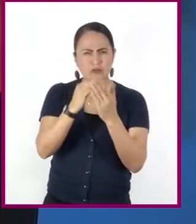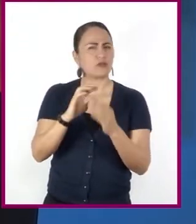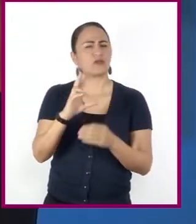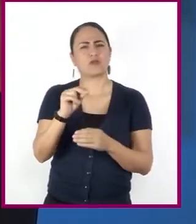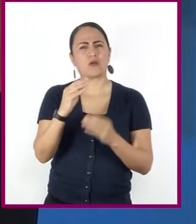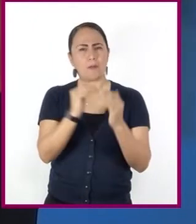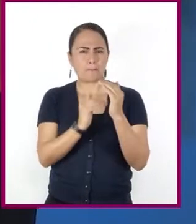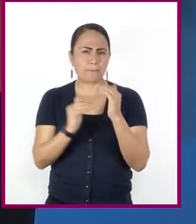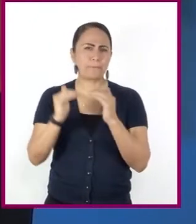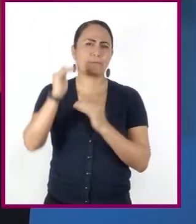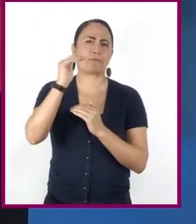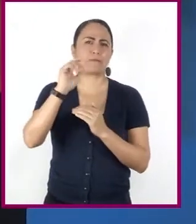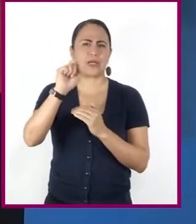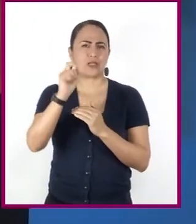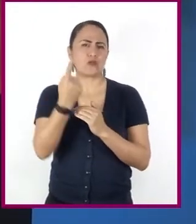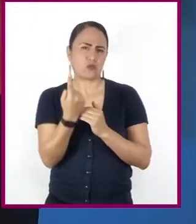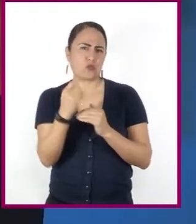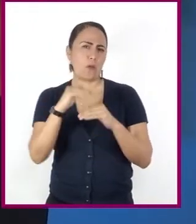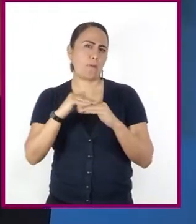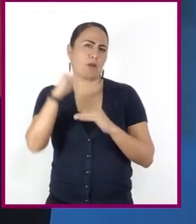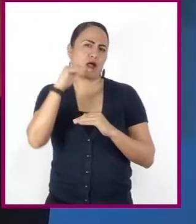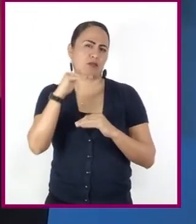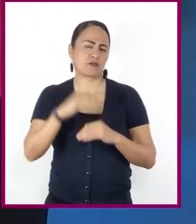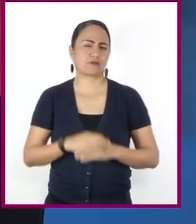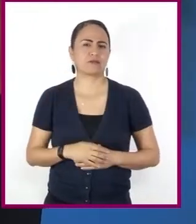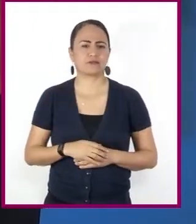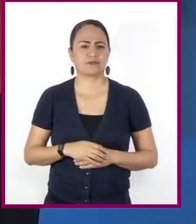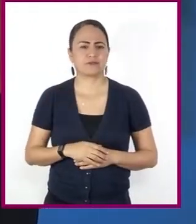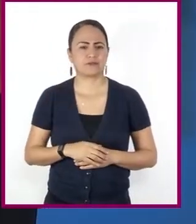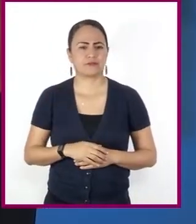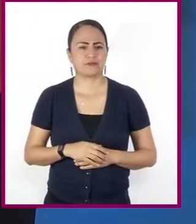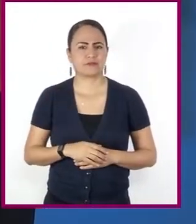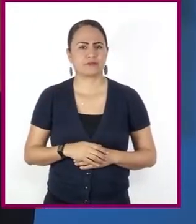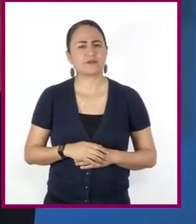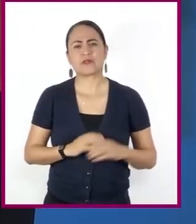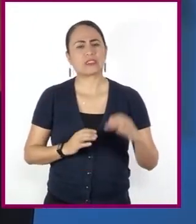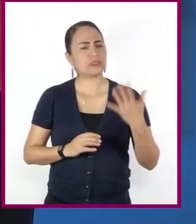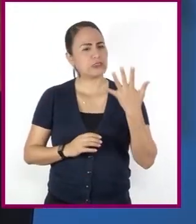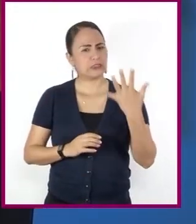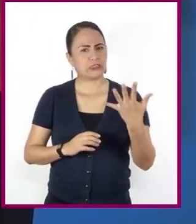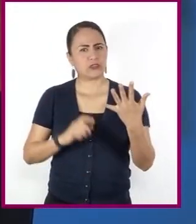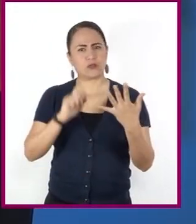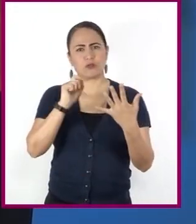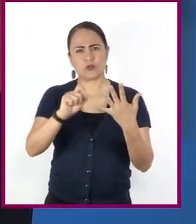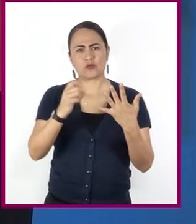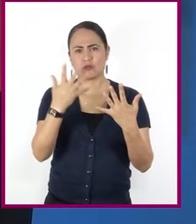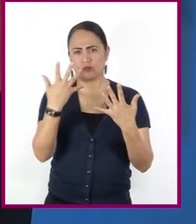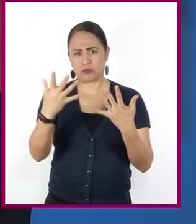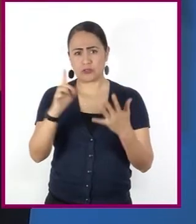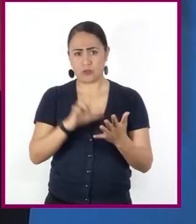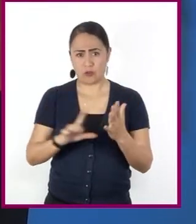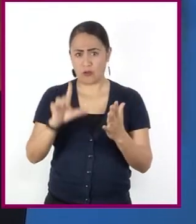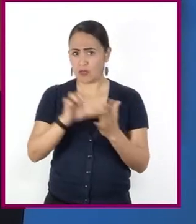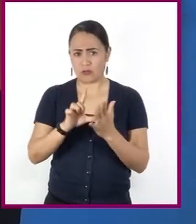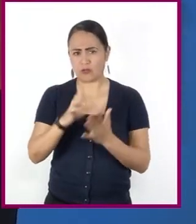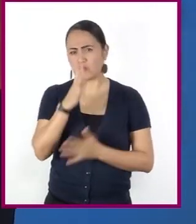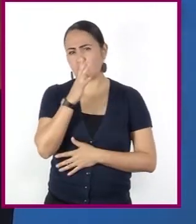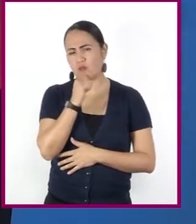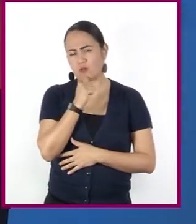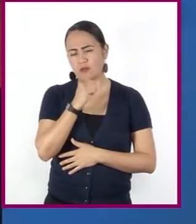que 21. Tienes razón. No puede ser 5.5 litros.